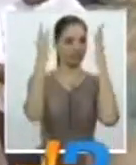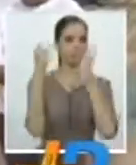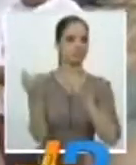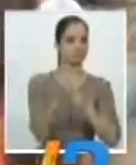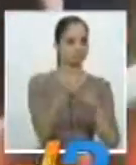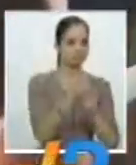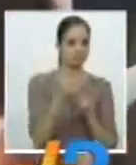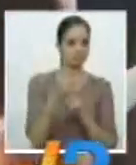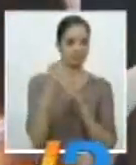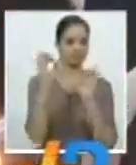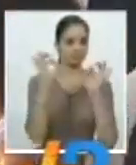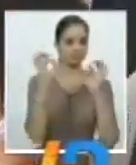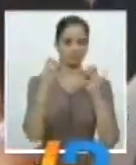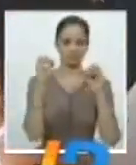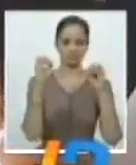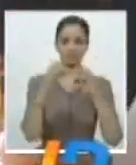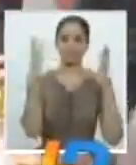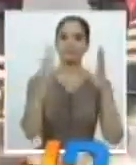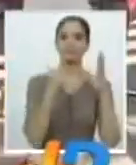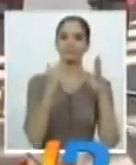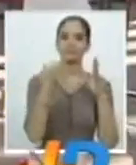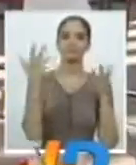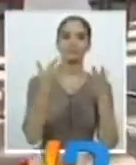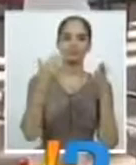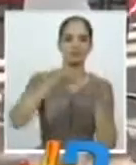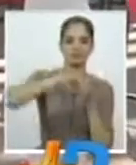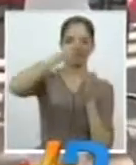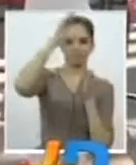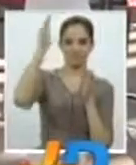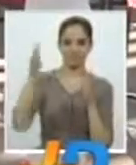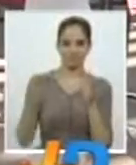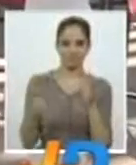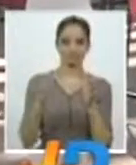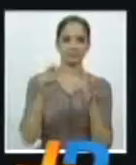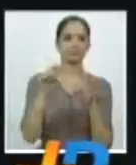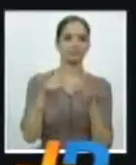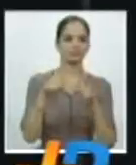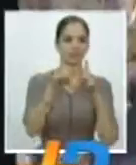la magia de estos dulces en la colina de San Antonio y centros comerciales.